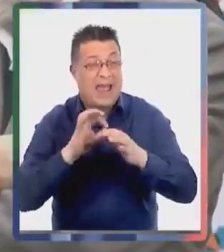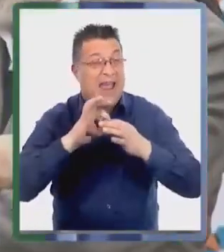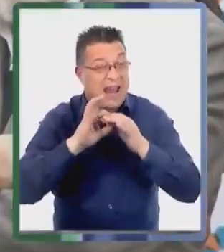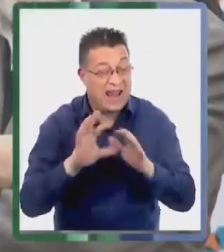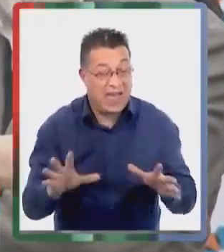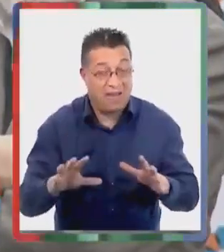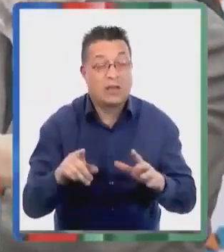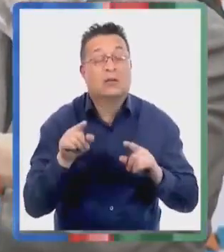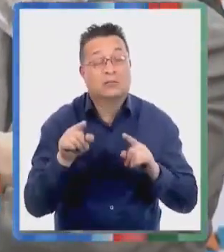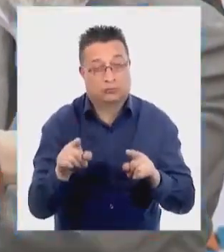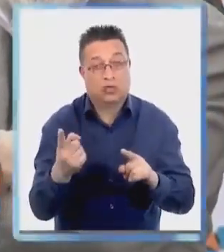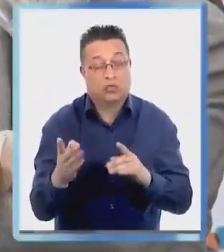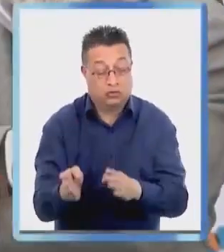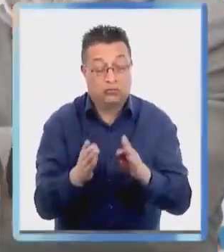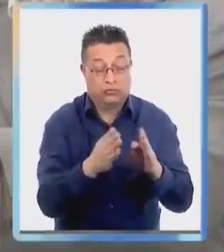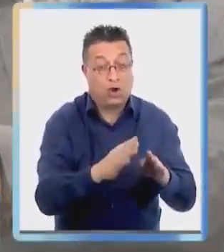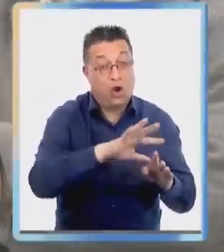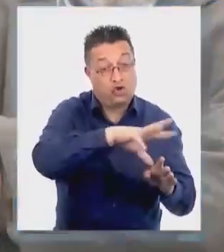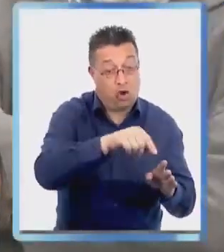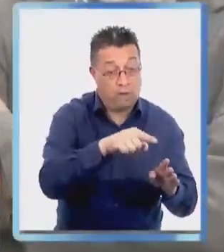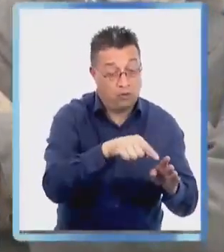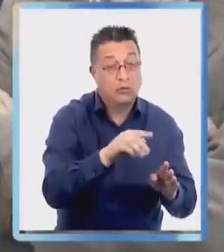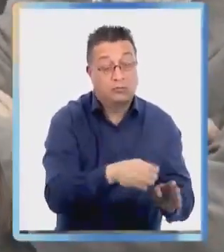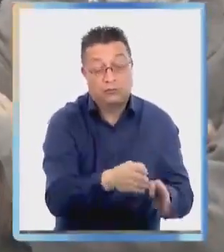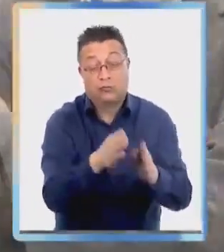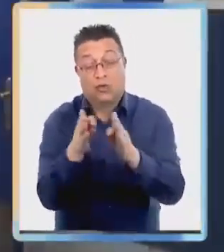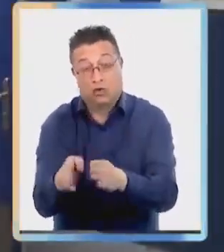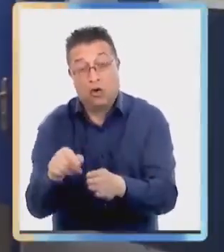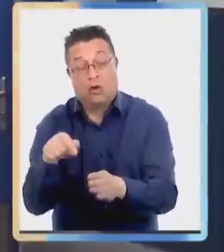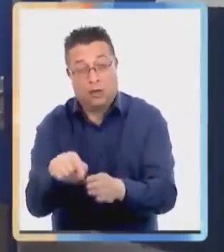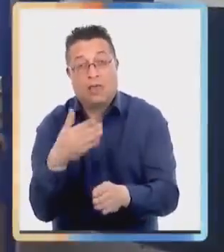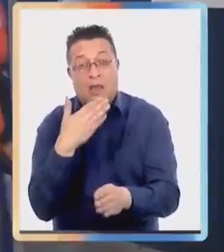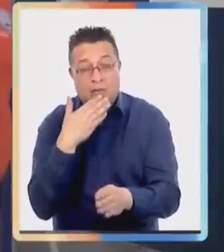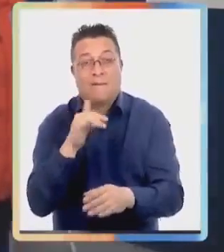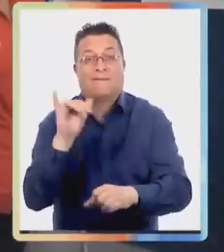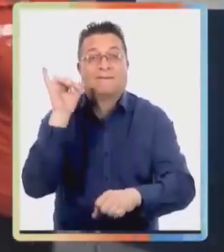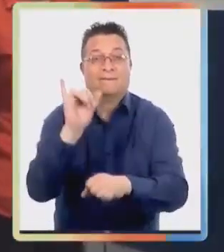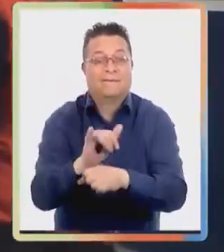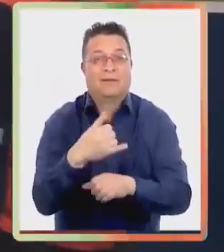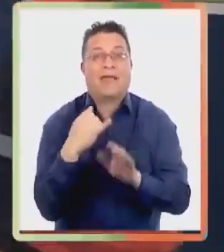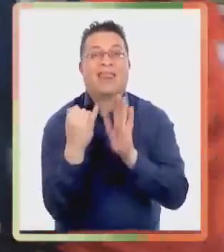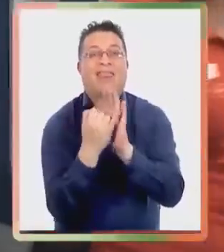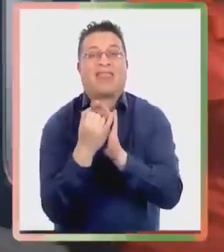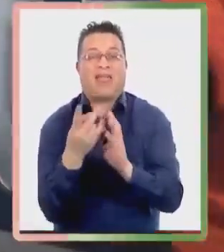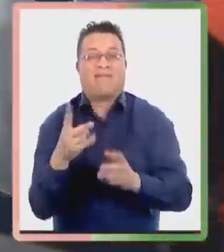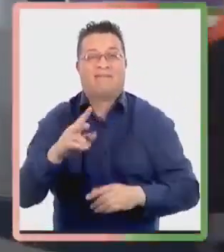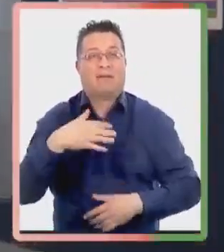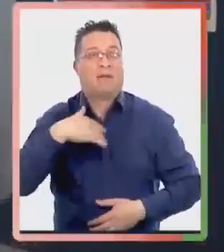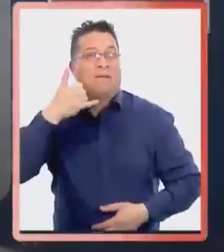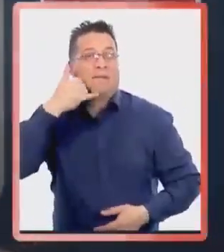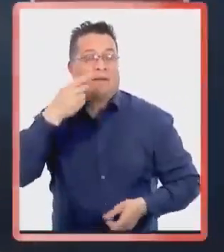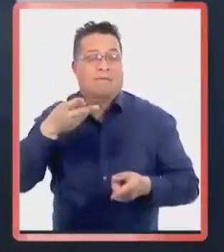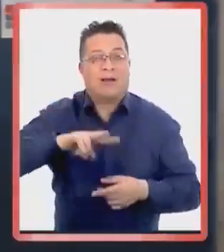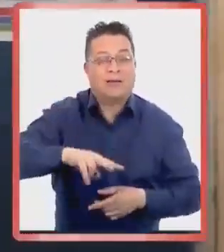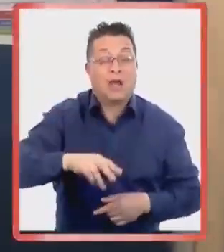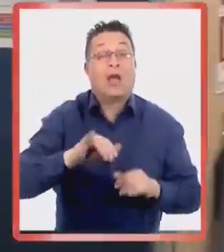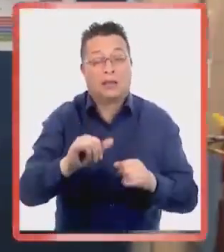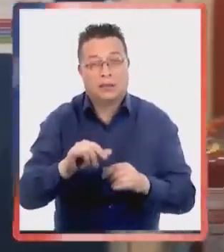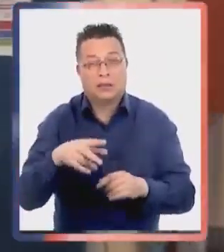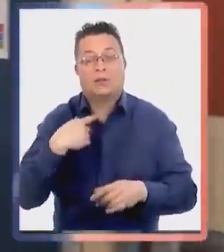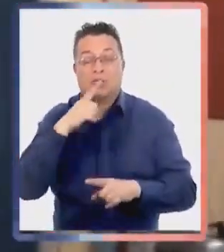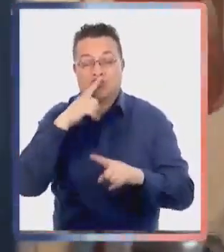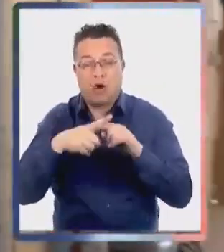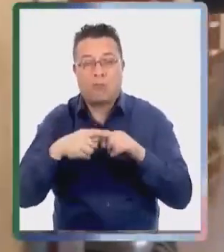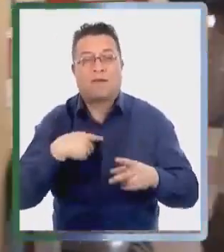no parece ser un robo común. Y por eso es importante que se investigue. En el mundo político, llovieron las